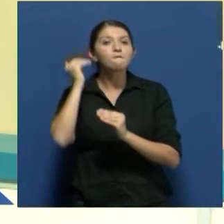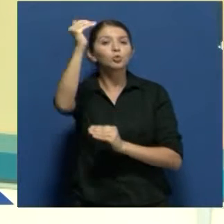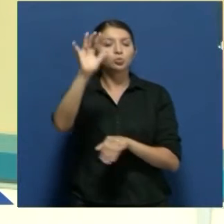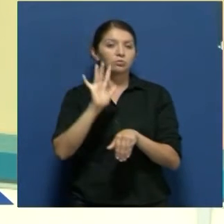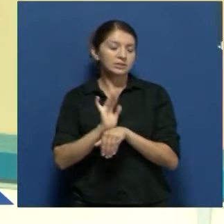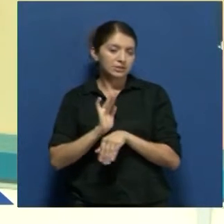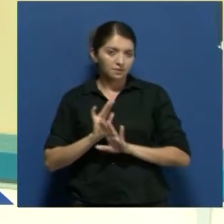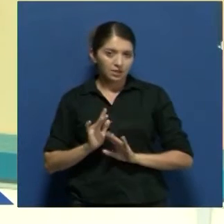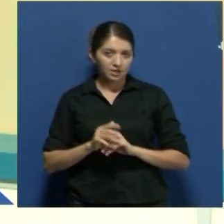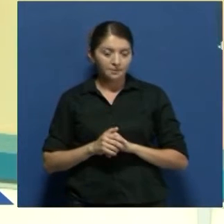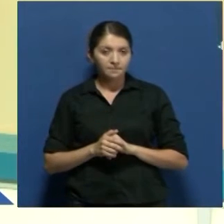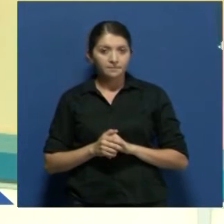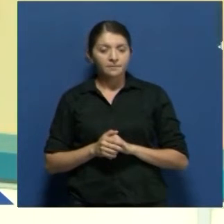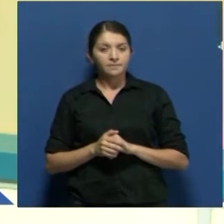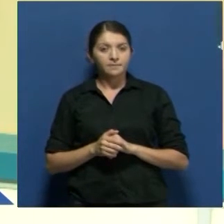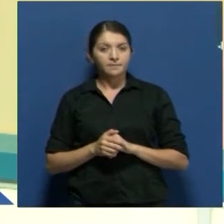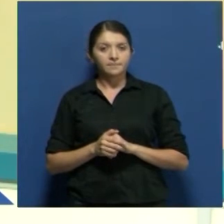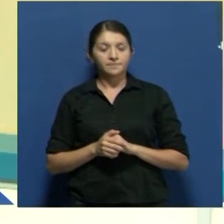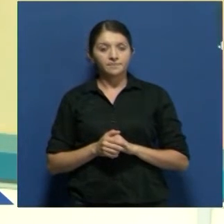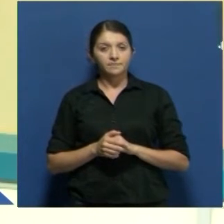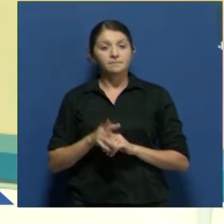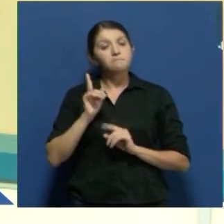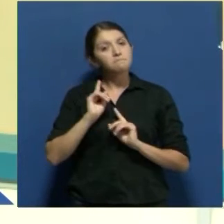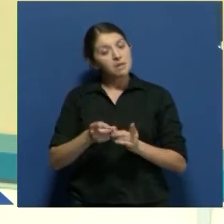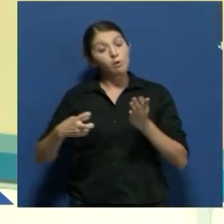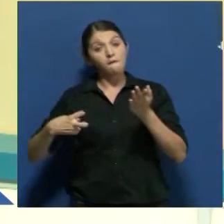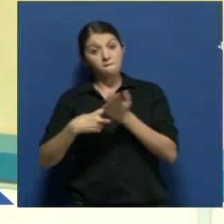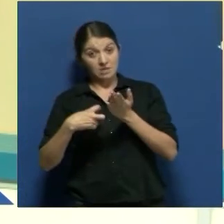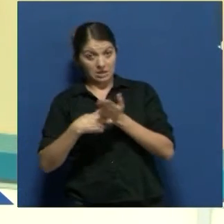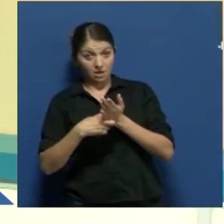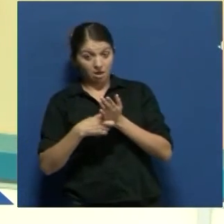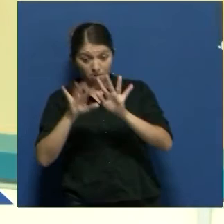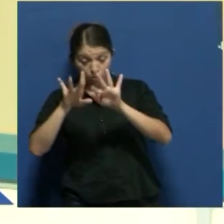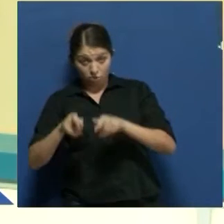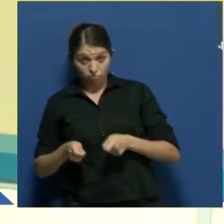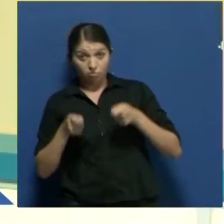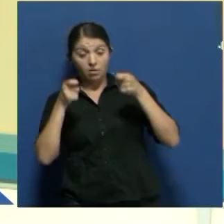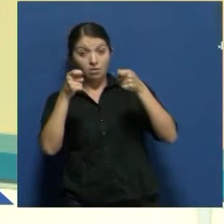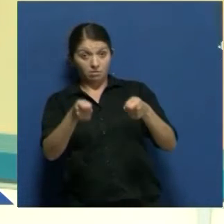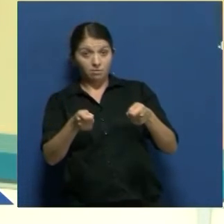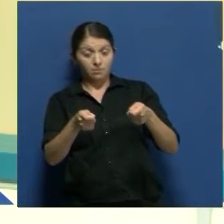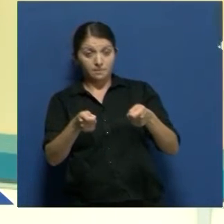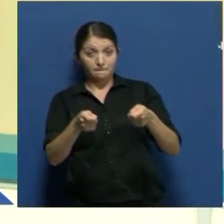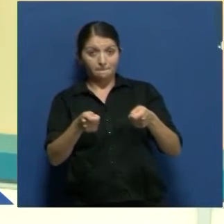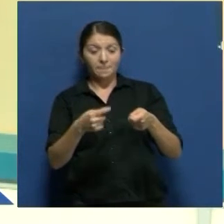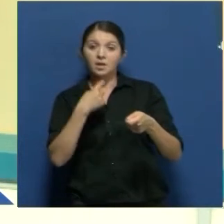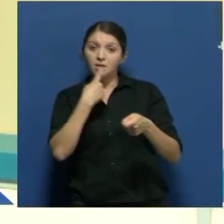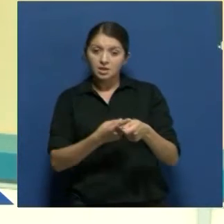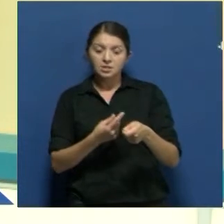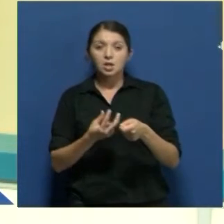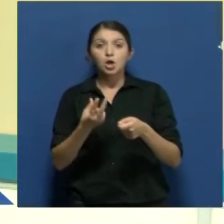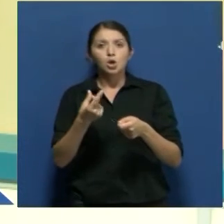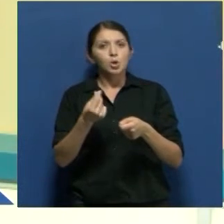por decirlo así, al mismo término, usando el mismo término que utiliza la fiscal en su resolución respecto del acuerdo, ha sido abusado el